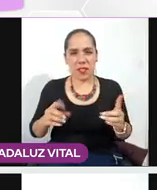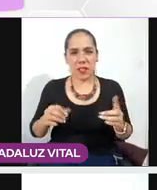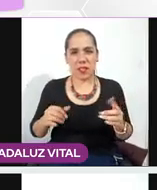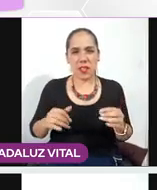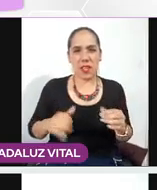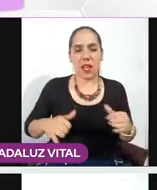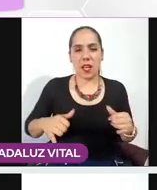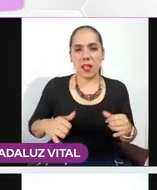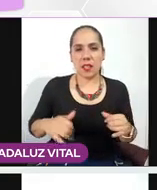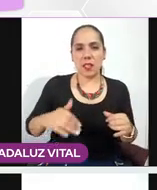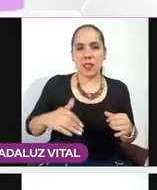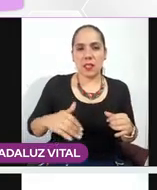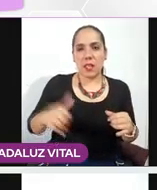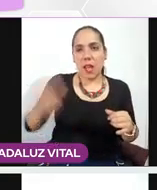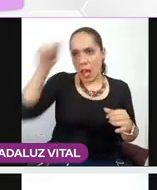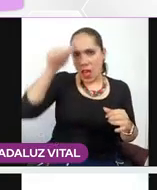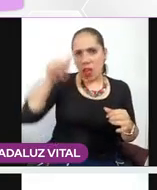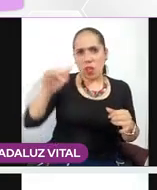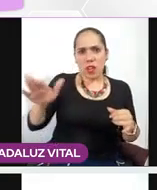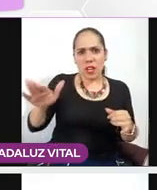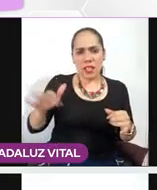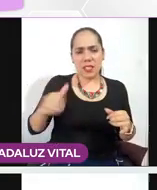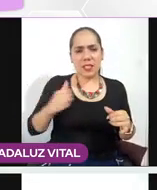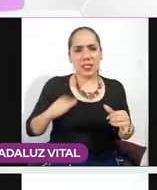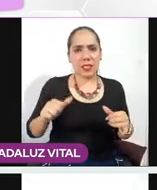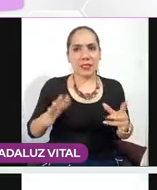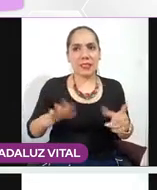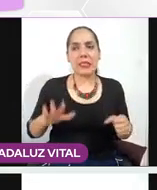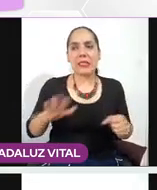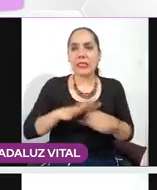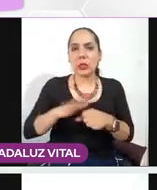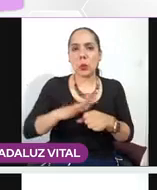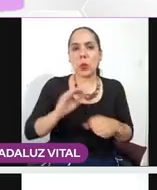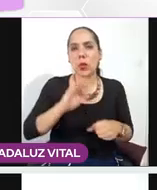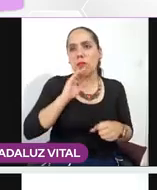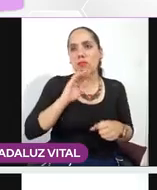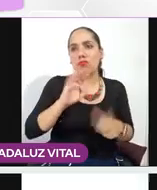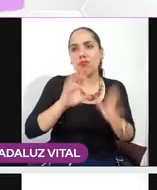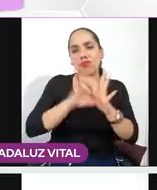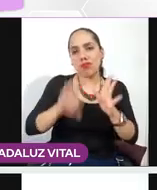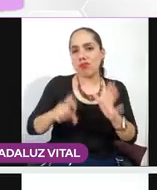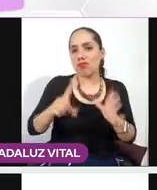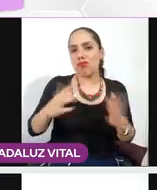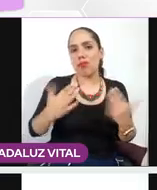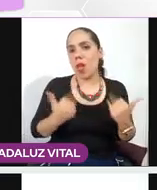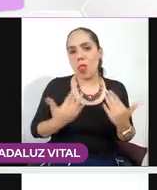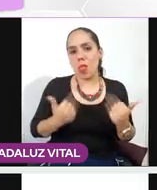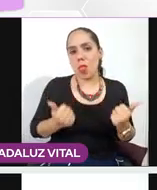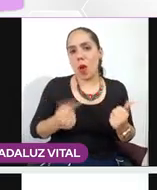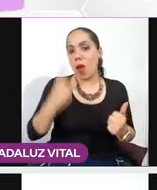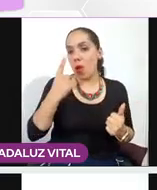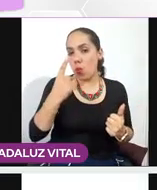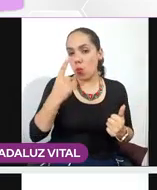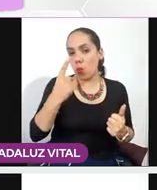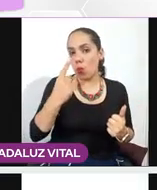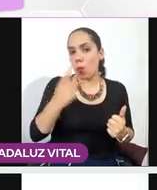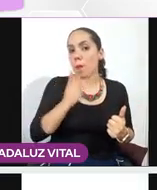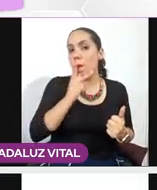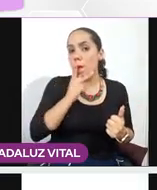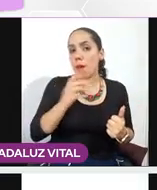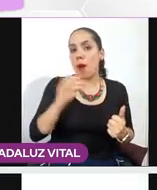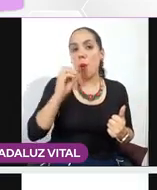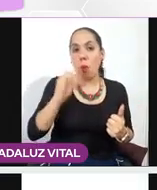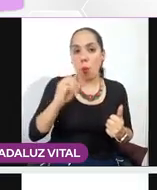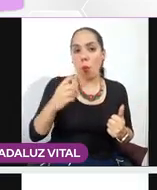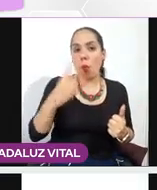falta uno de ellos? Me parece esta pregunta súper relevante porque muchas mamás o papás creemos, o